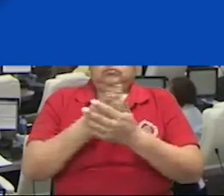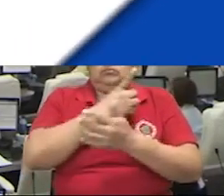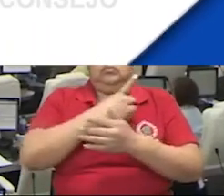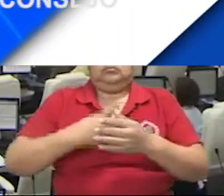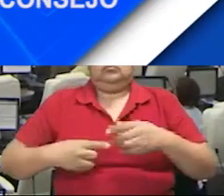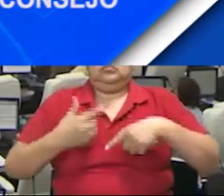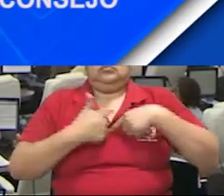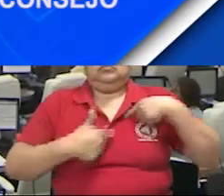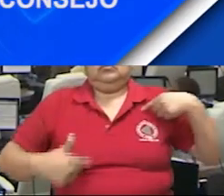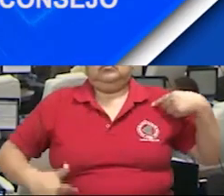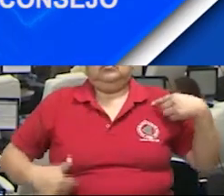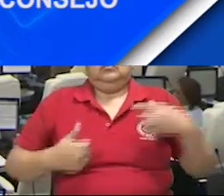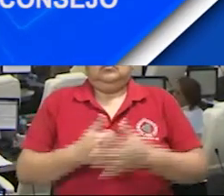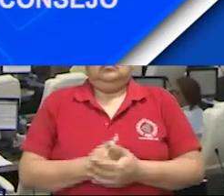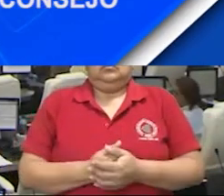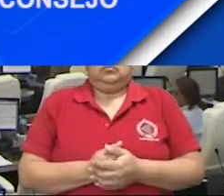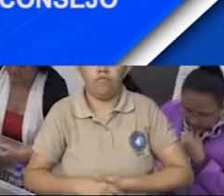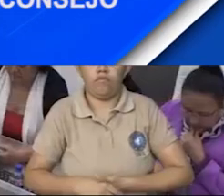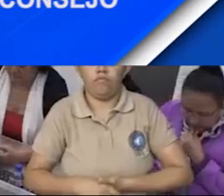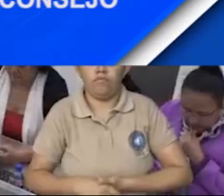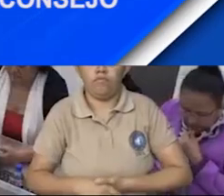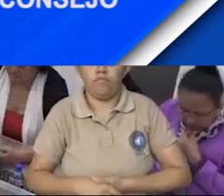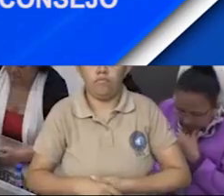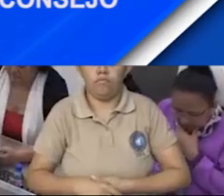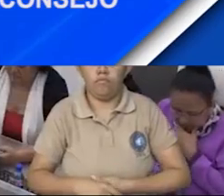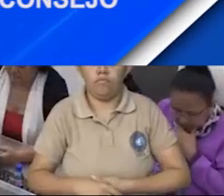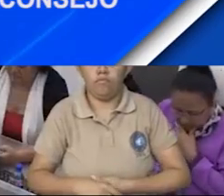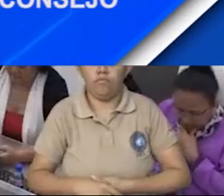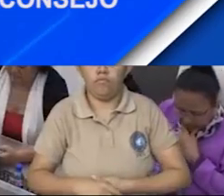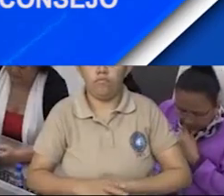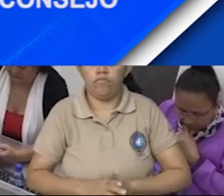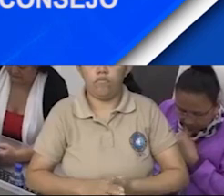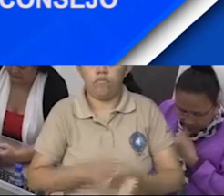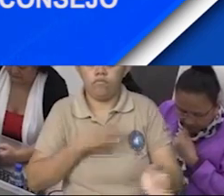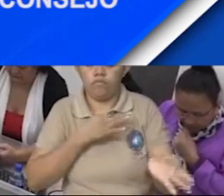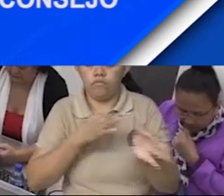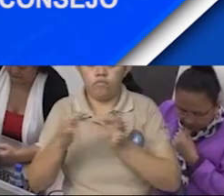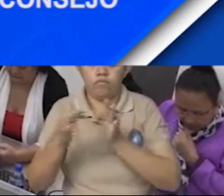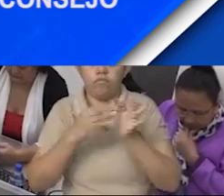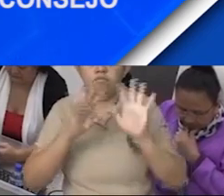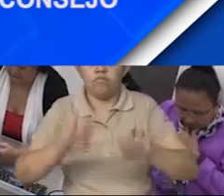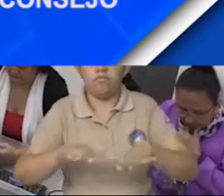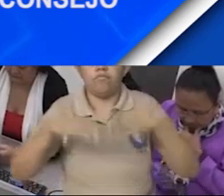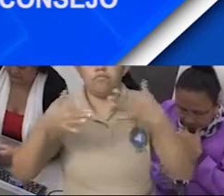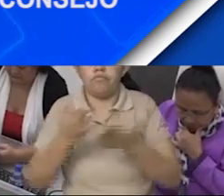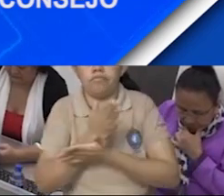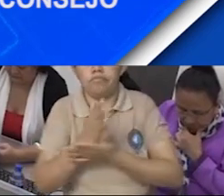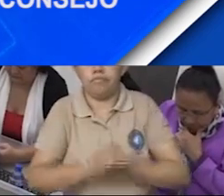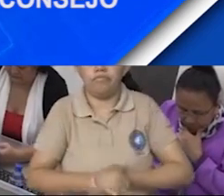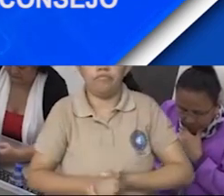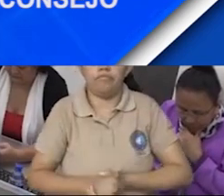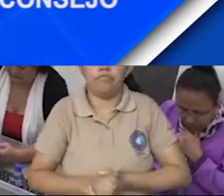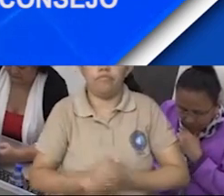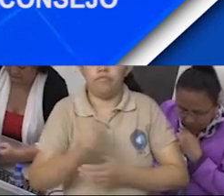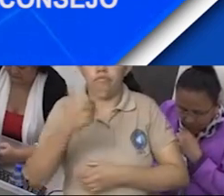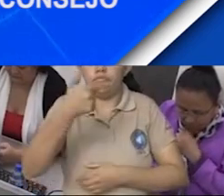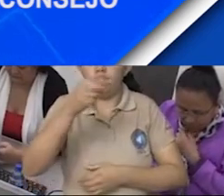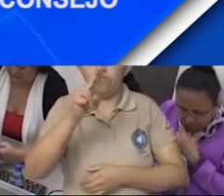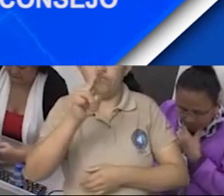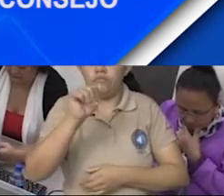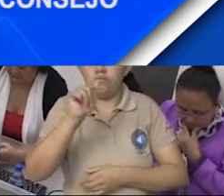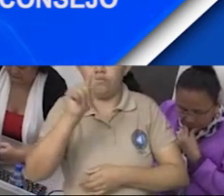con 90 votos a favor, ratificaron el nombramiento de los miembros del Consejo Directivo del Instituto Nacional